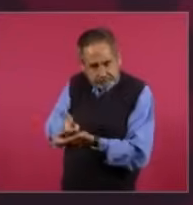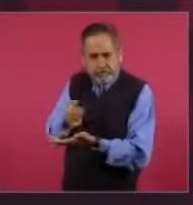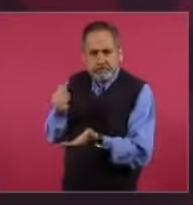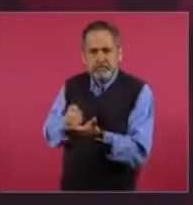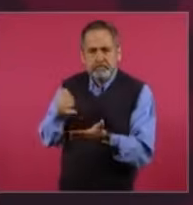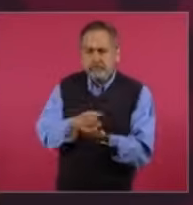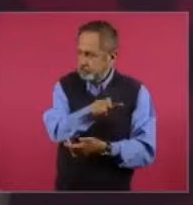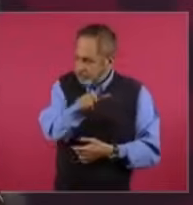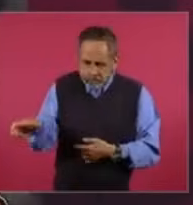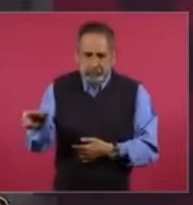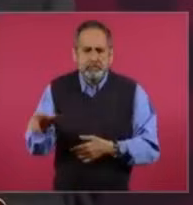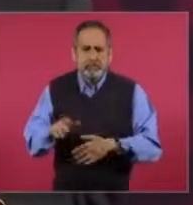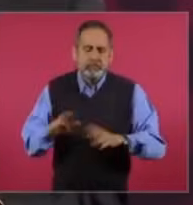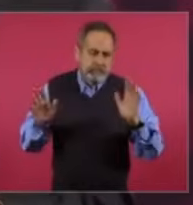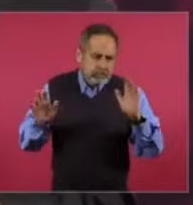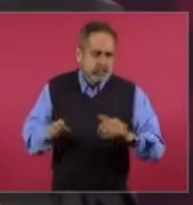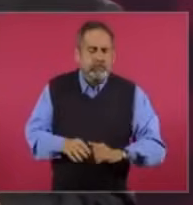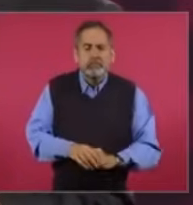Con